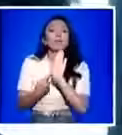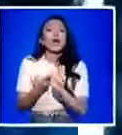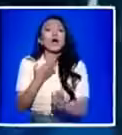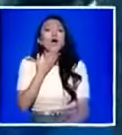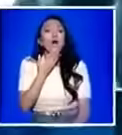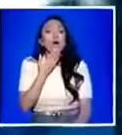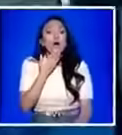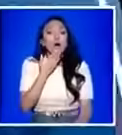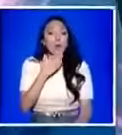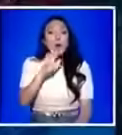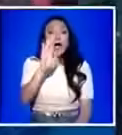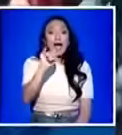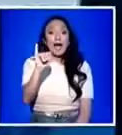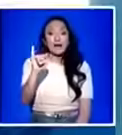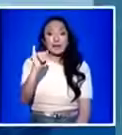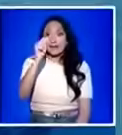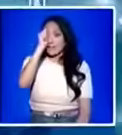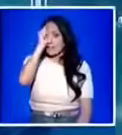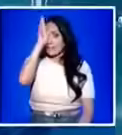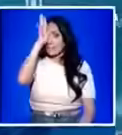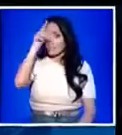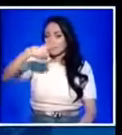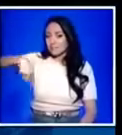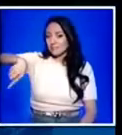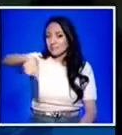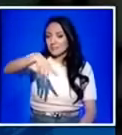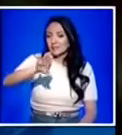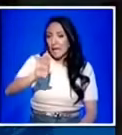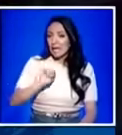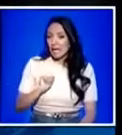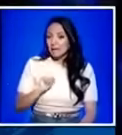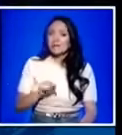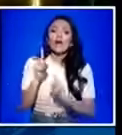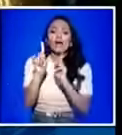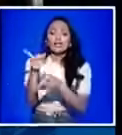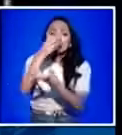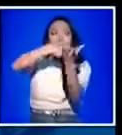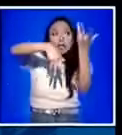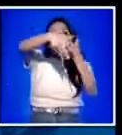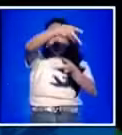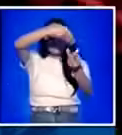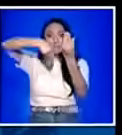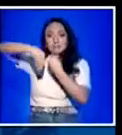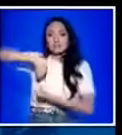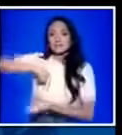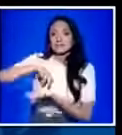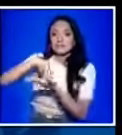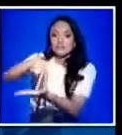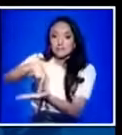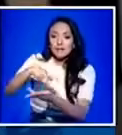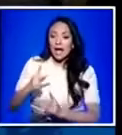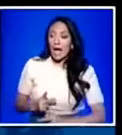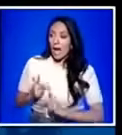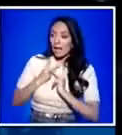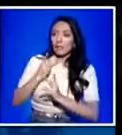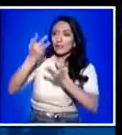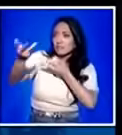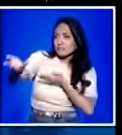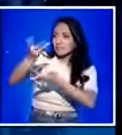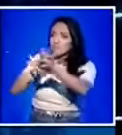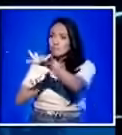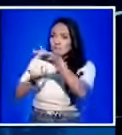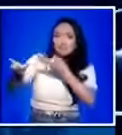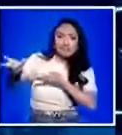de inteligencia artificial Live Experience, con la que traen de vuelta a sus integrantes y podrán interactuar con la banda en